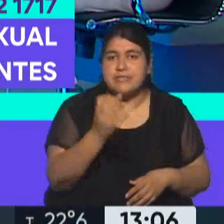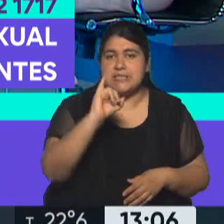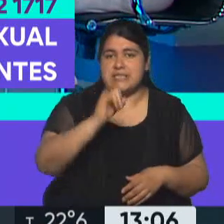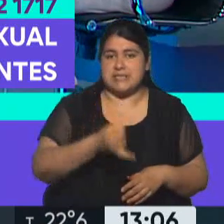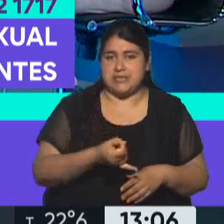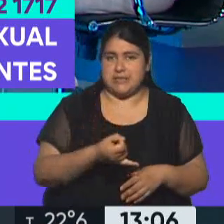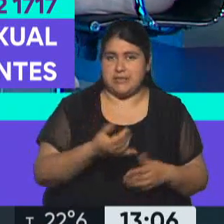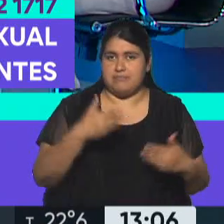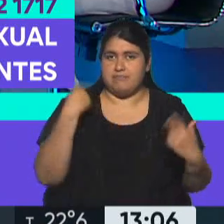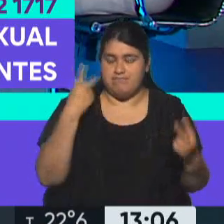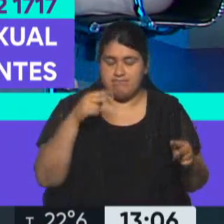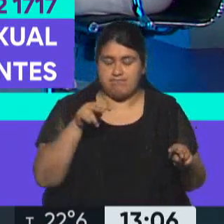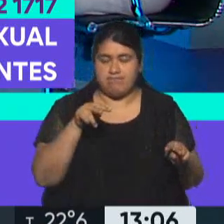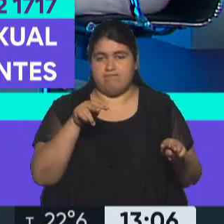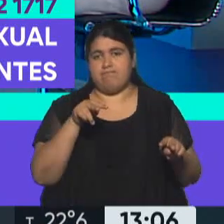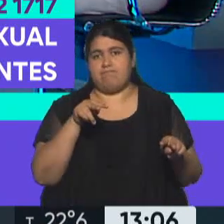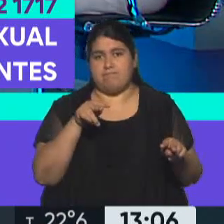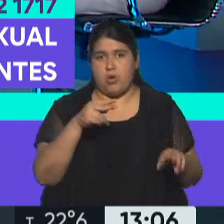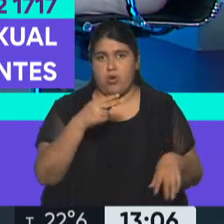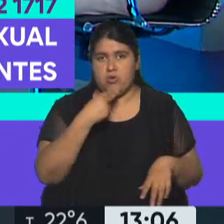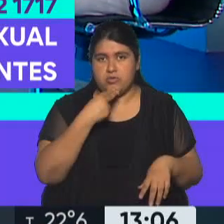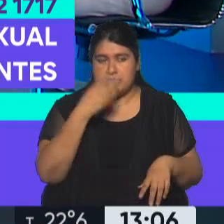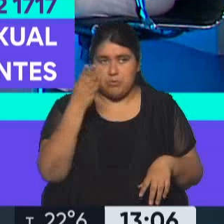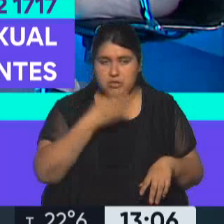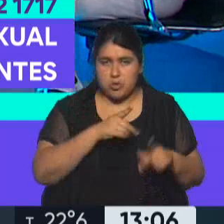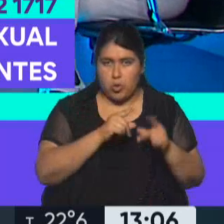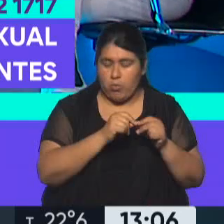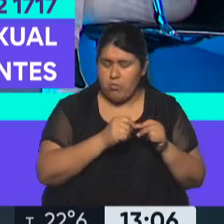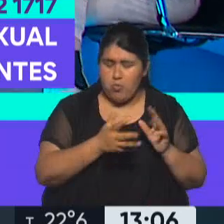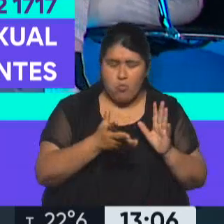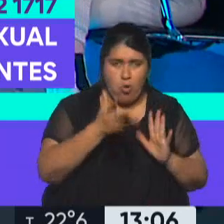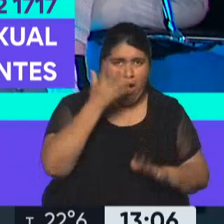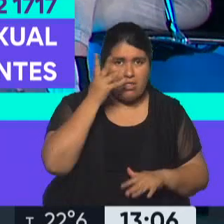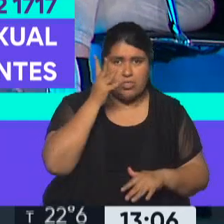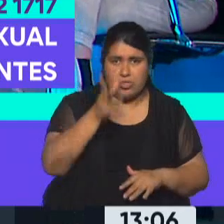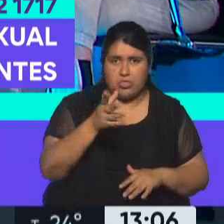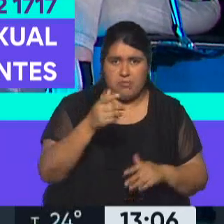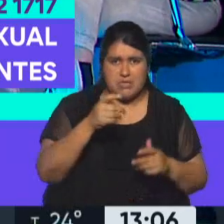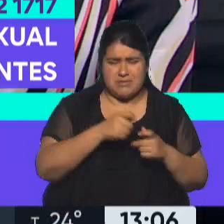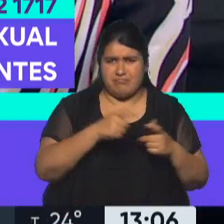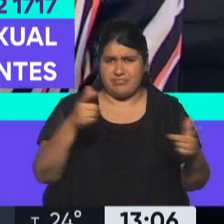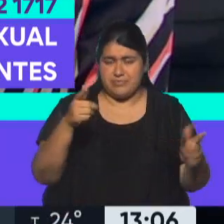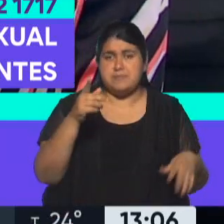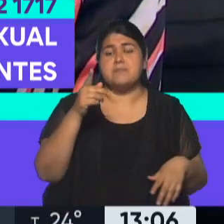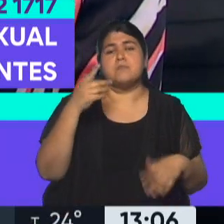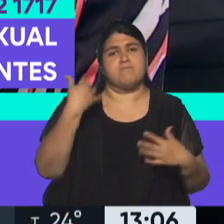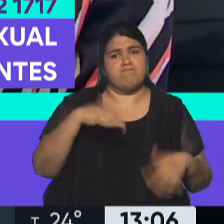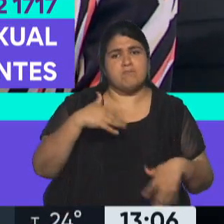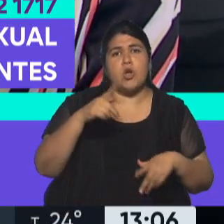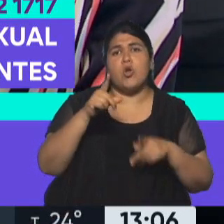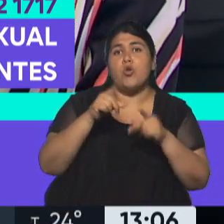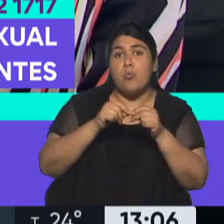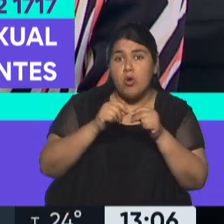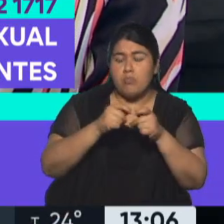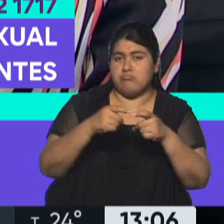un número muy alto. Altísimo. Y lo que es también muy llamativo es que un porcentaje muy alto